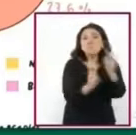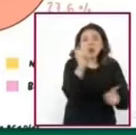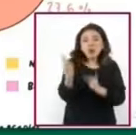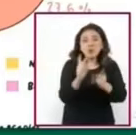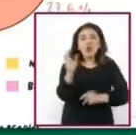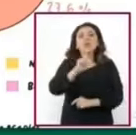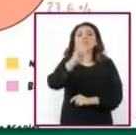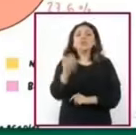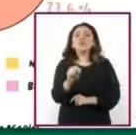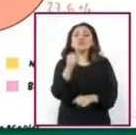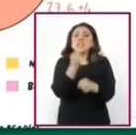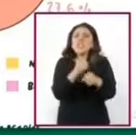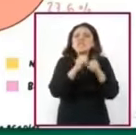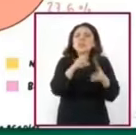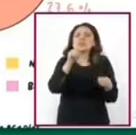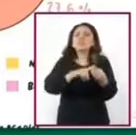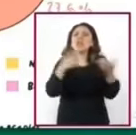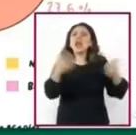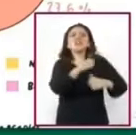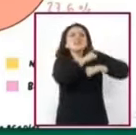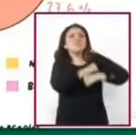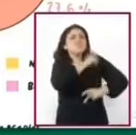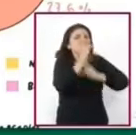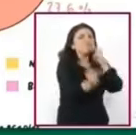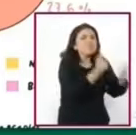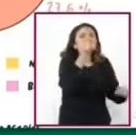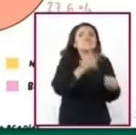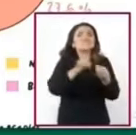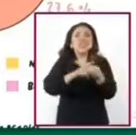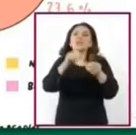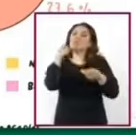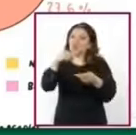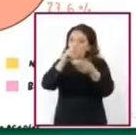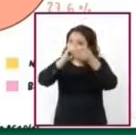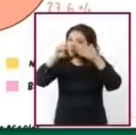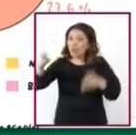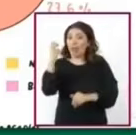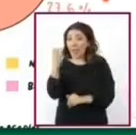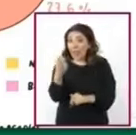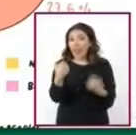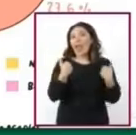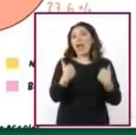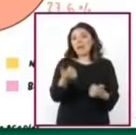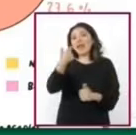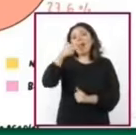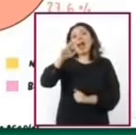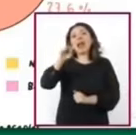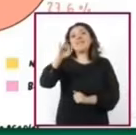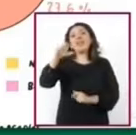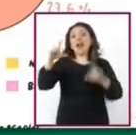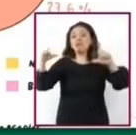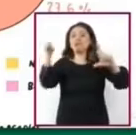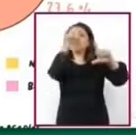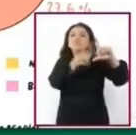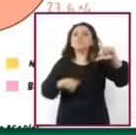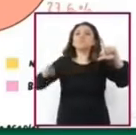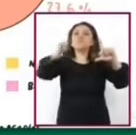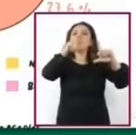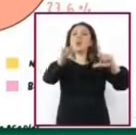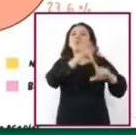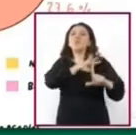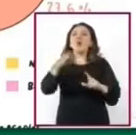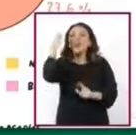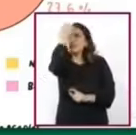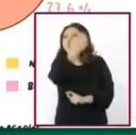encuesta y la fuente o quién fue el que realizó el estudio. De esta forma se obtiene la gráfica circular que